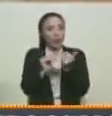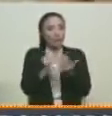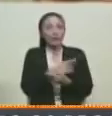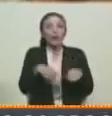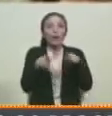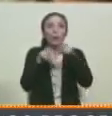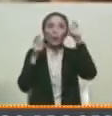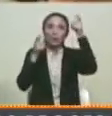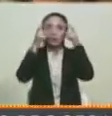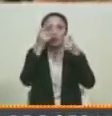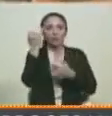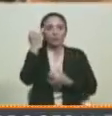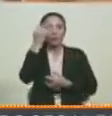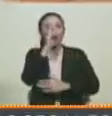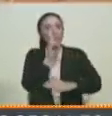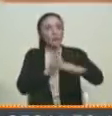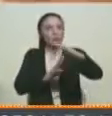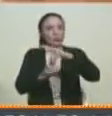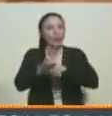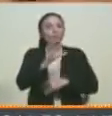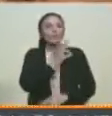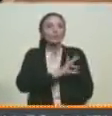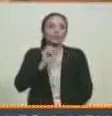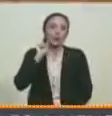chavista, con la visión socialista.